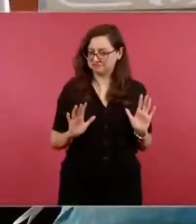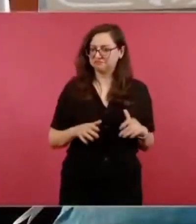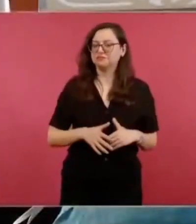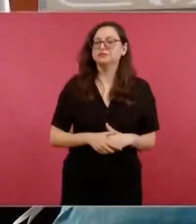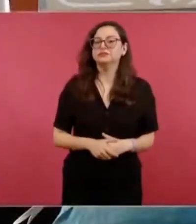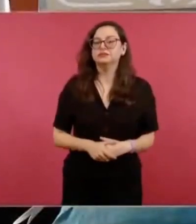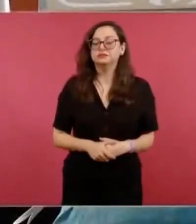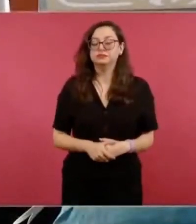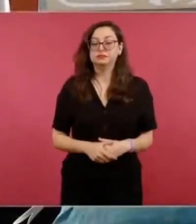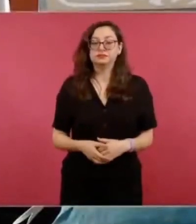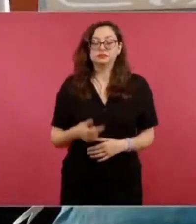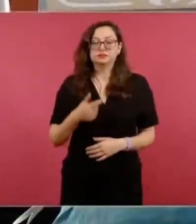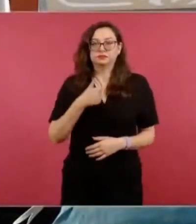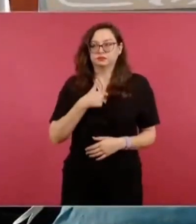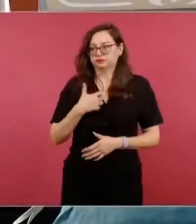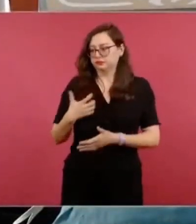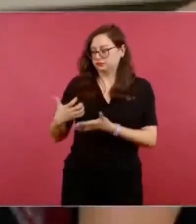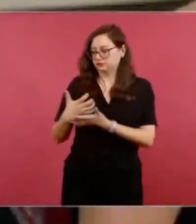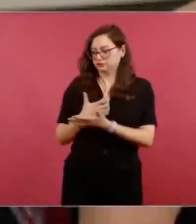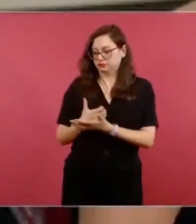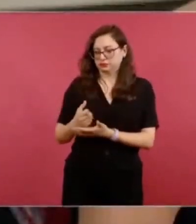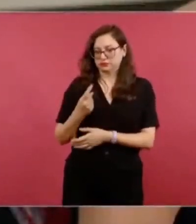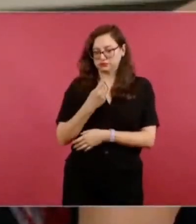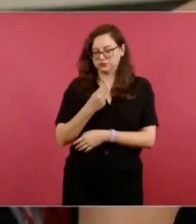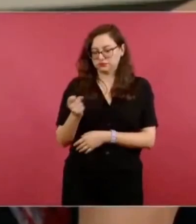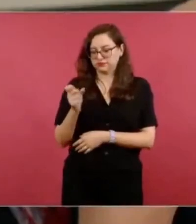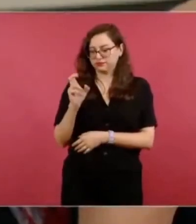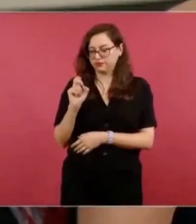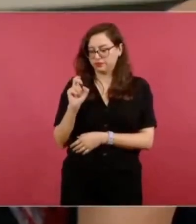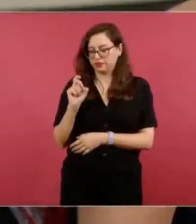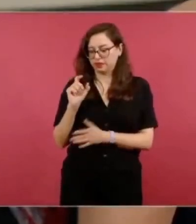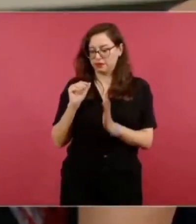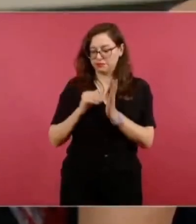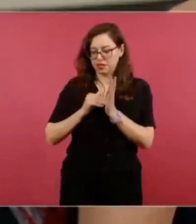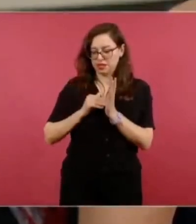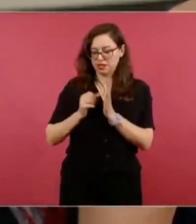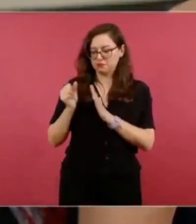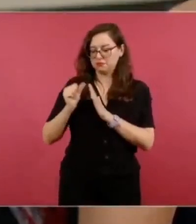si yo gano 130,000 pesos mensuales,